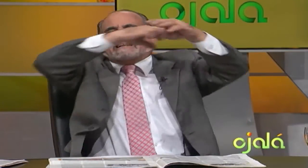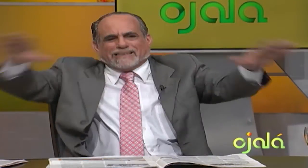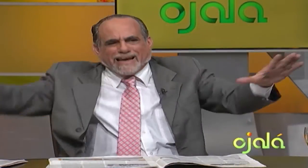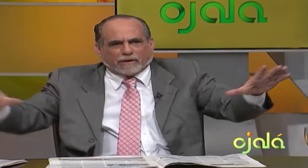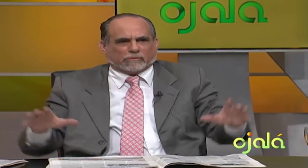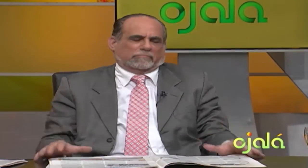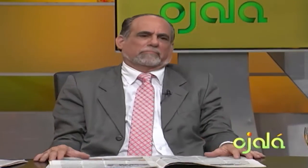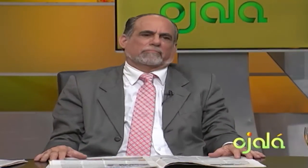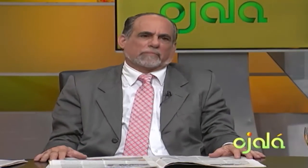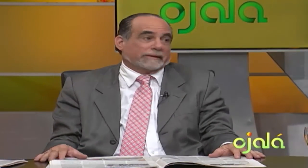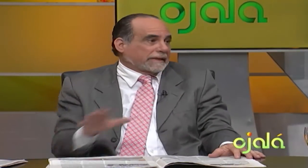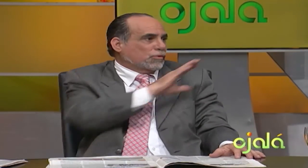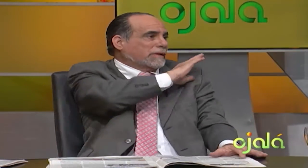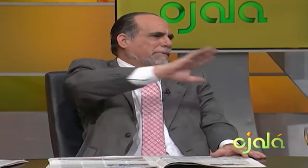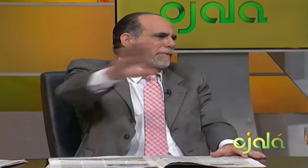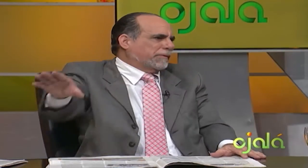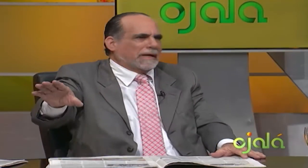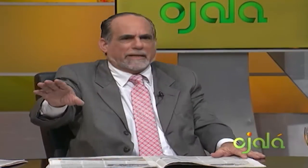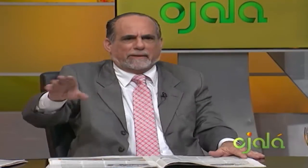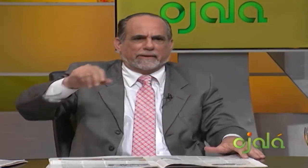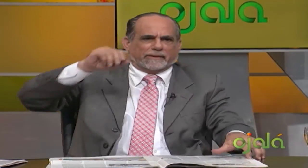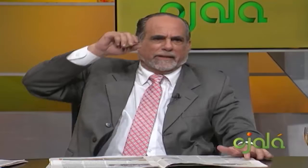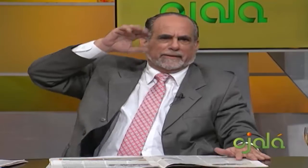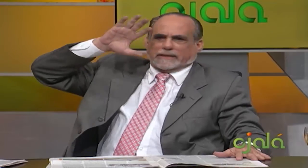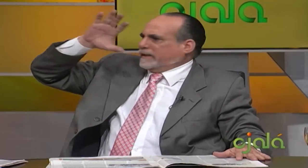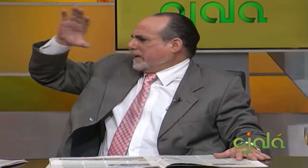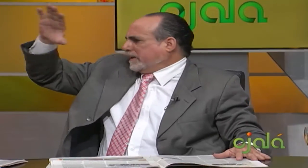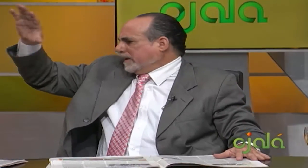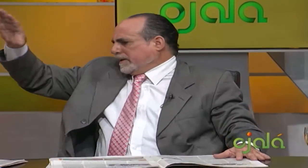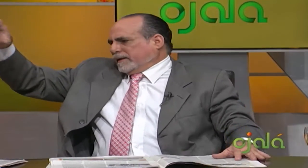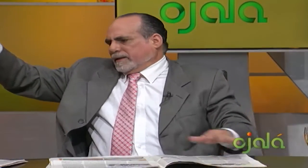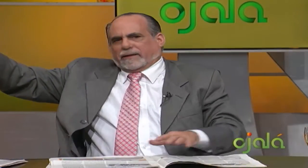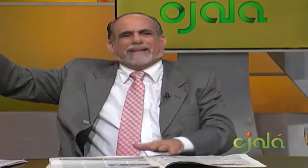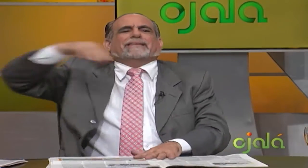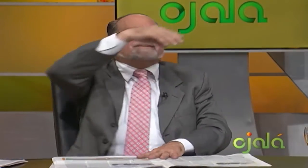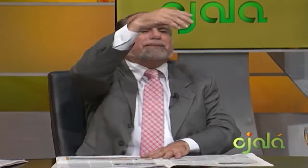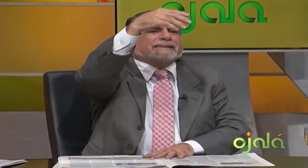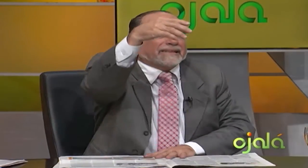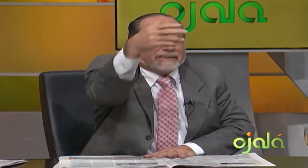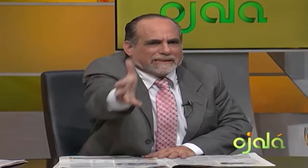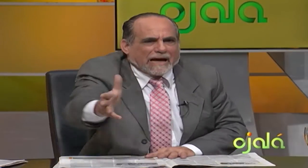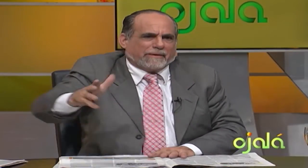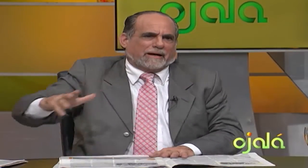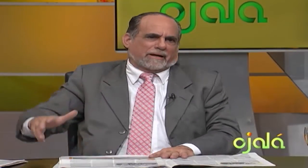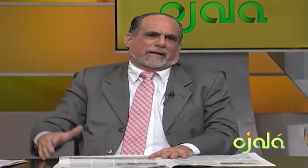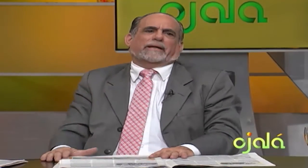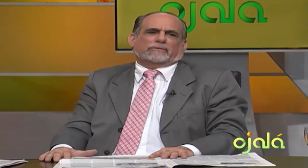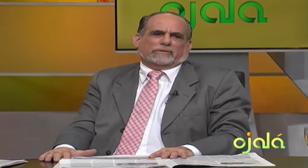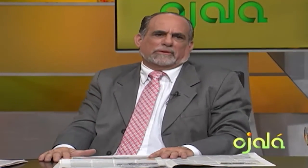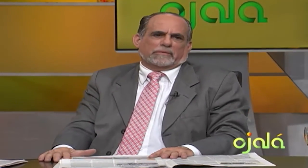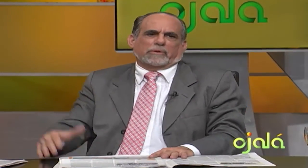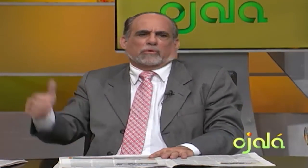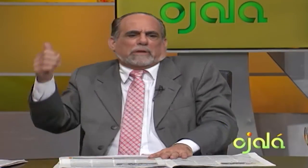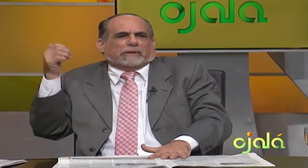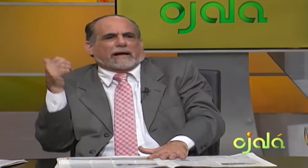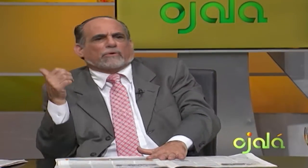se lo repartieron gente que nunca iba a vivir ahí gente que le necesitaba eso